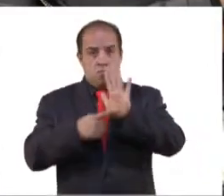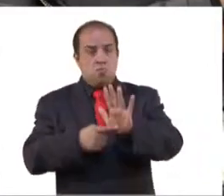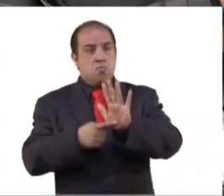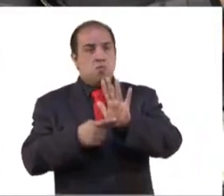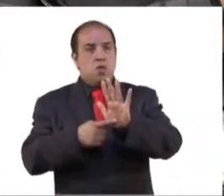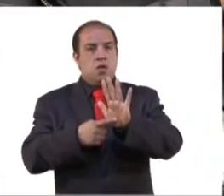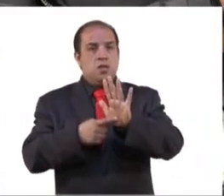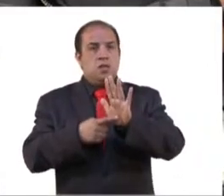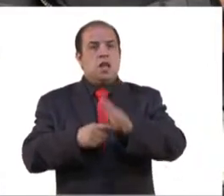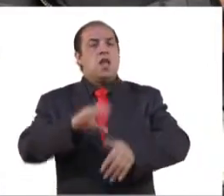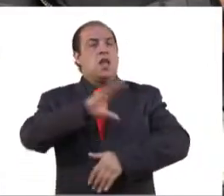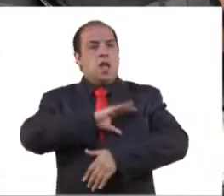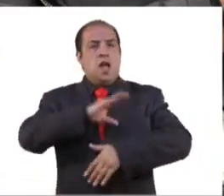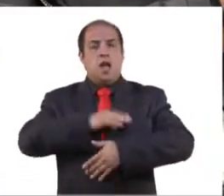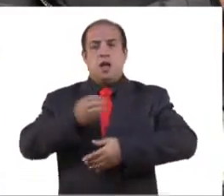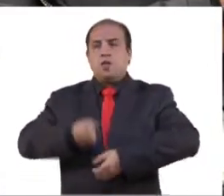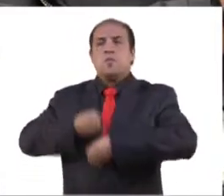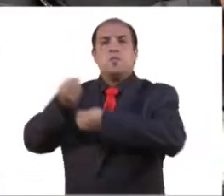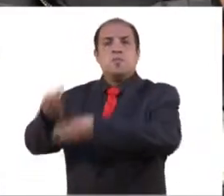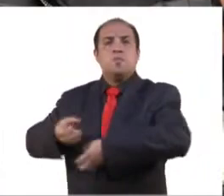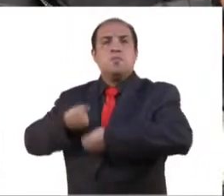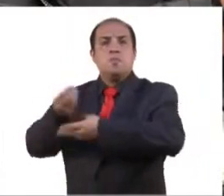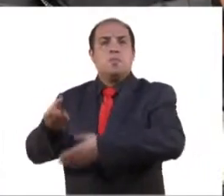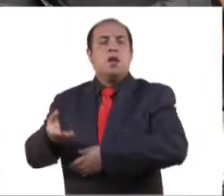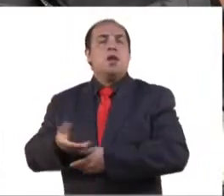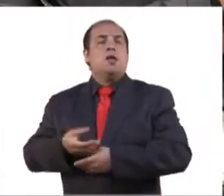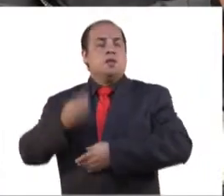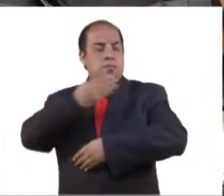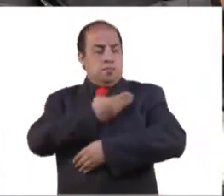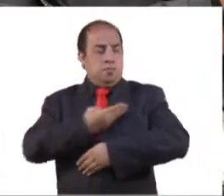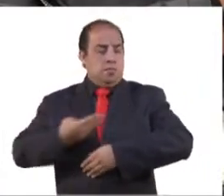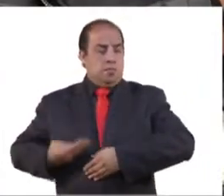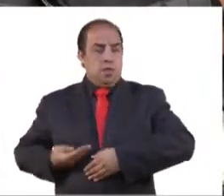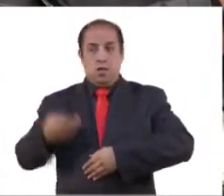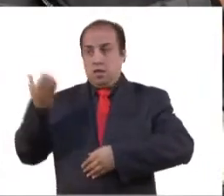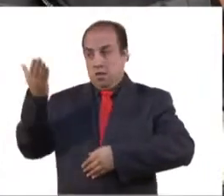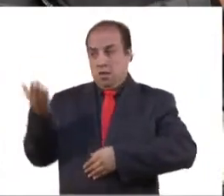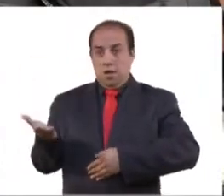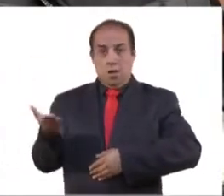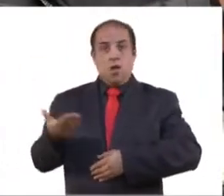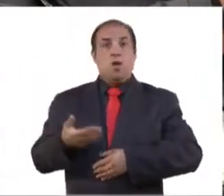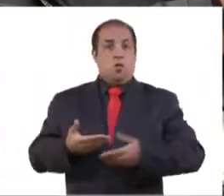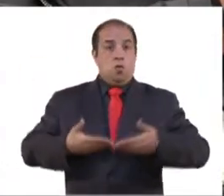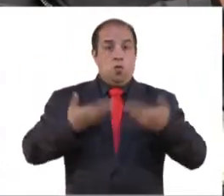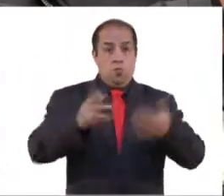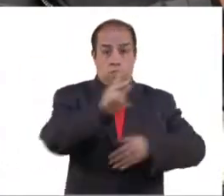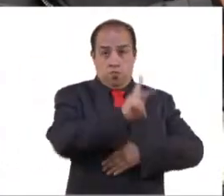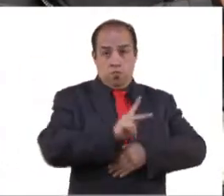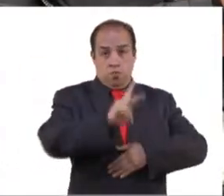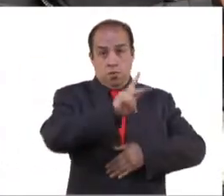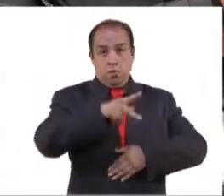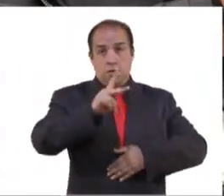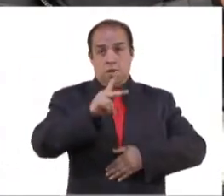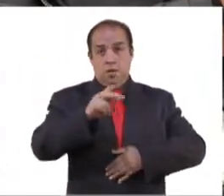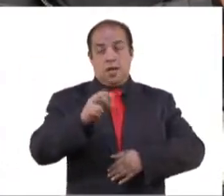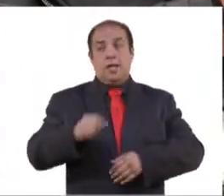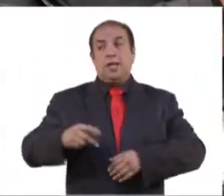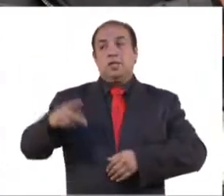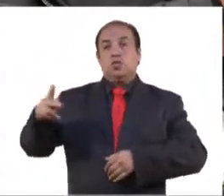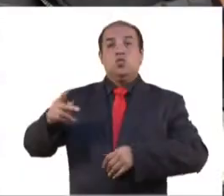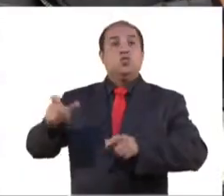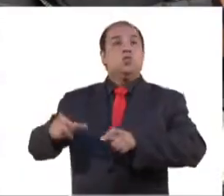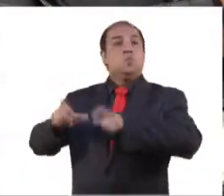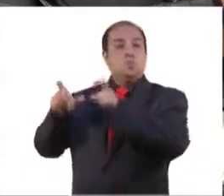hacia el presidente, pero sin duda alguna el presidente confía en el pueblo, pero a final de cuentas es la seguridad del